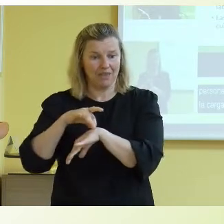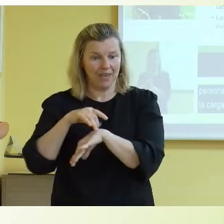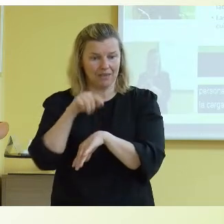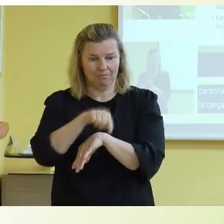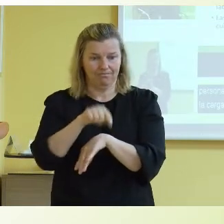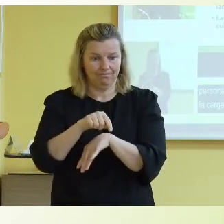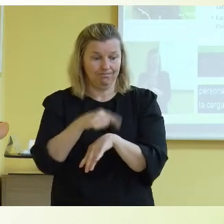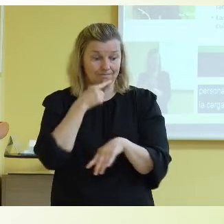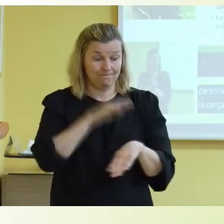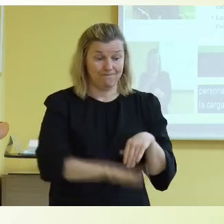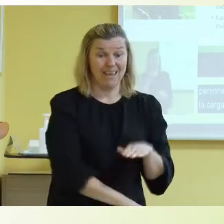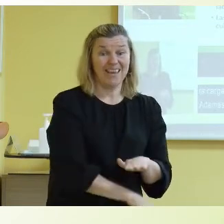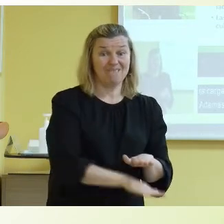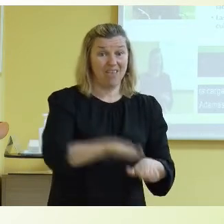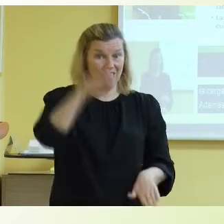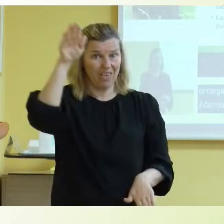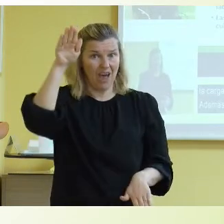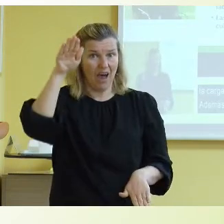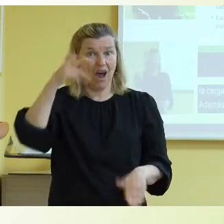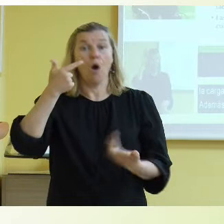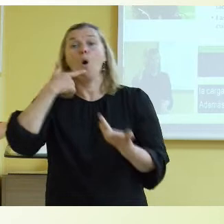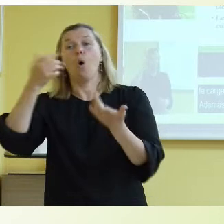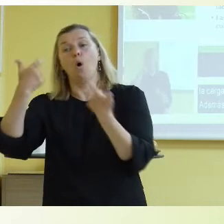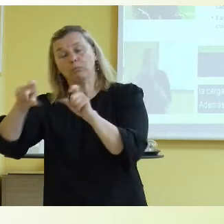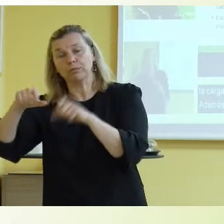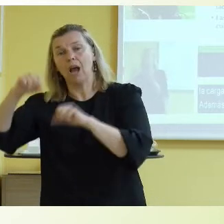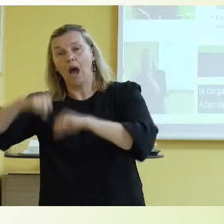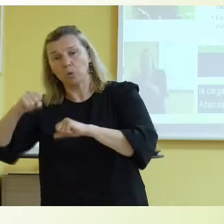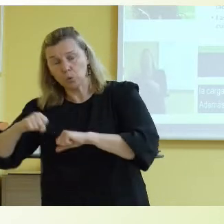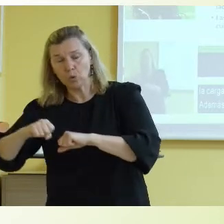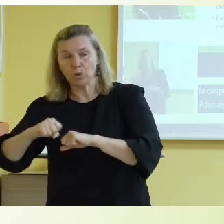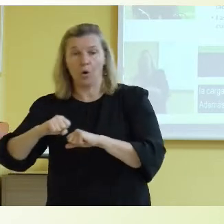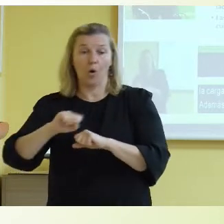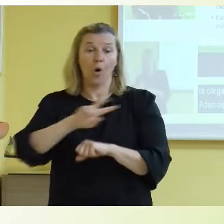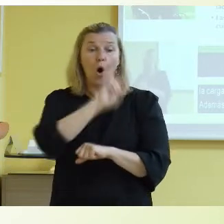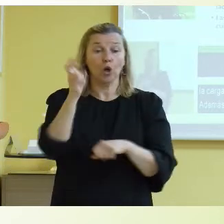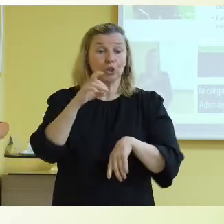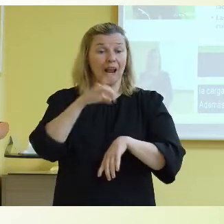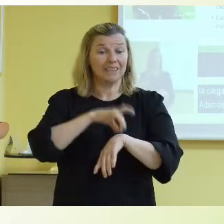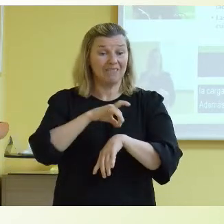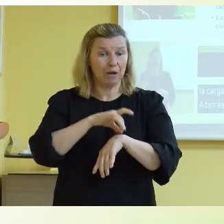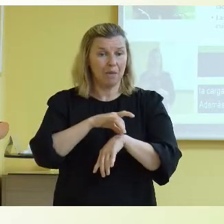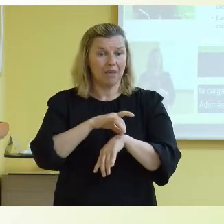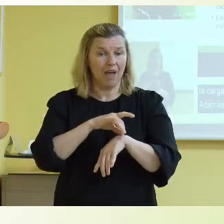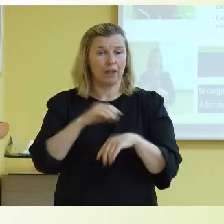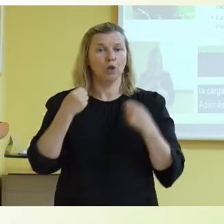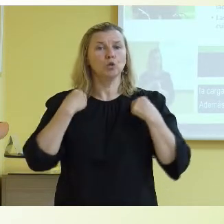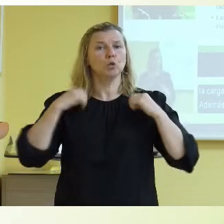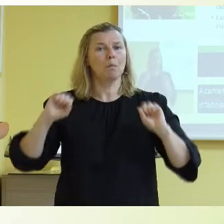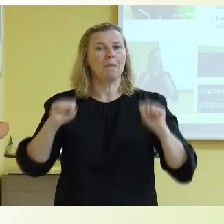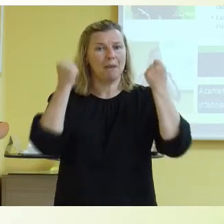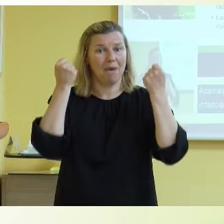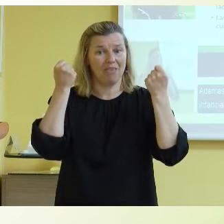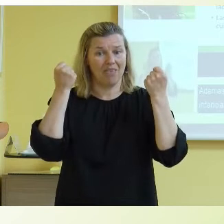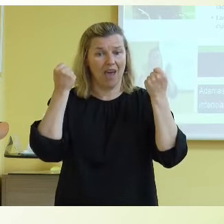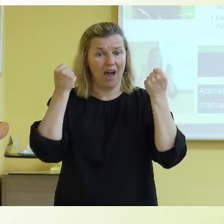van a la infancia, enfermedades que básicamente se dan a la vida adulta, enfermedades que hacían una transición que les permitía a la supervivencia pasar de la vida adulta,